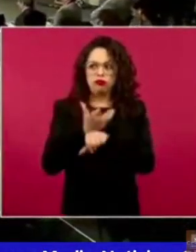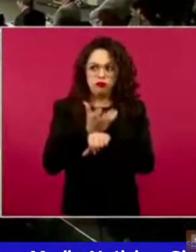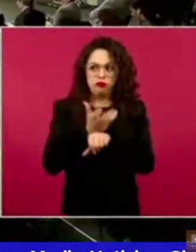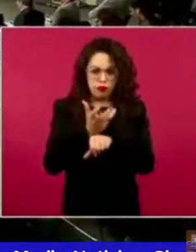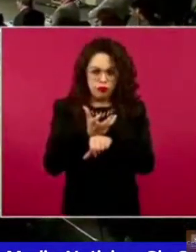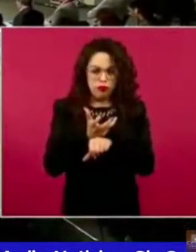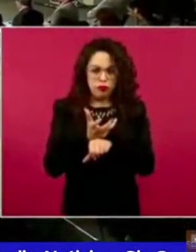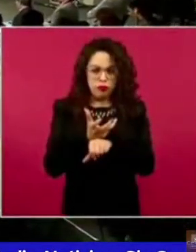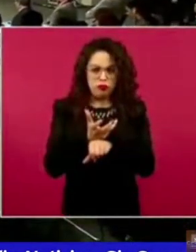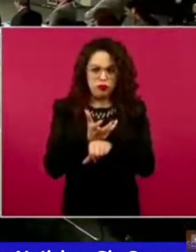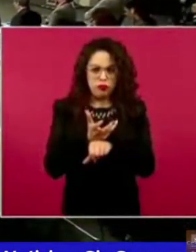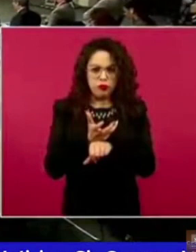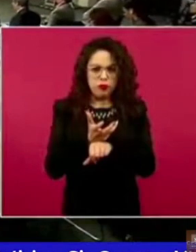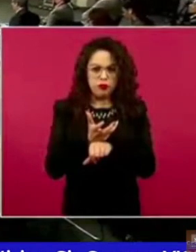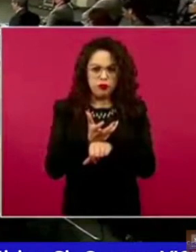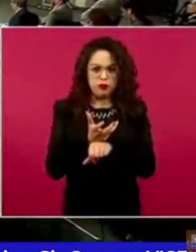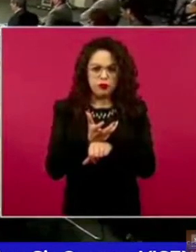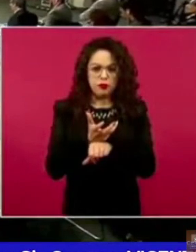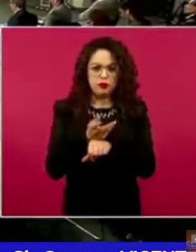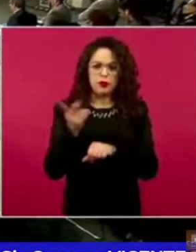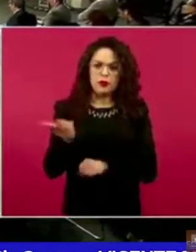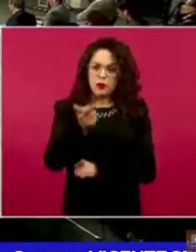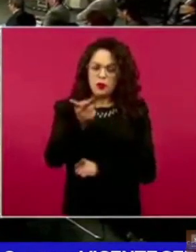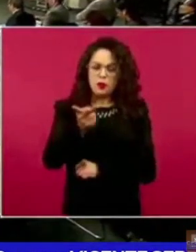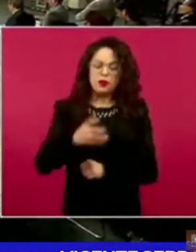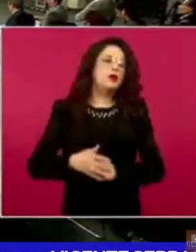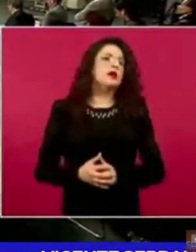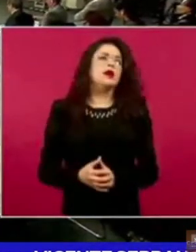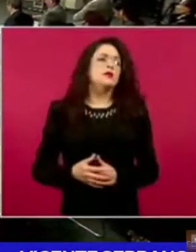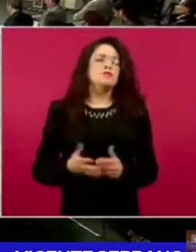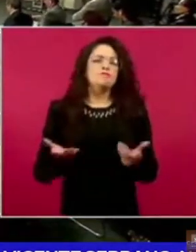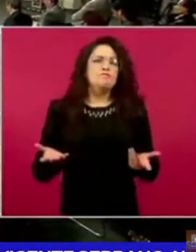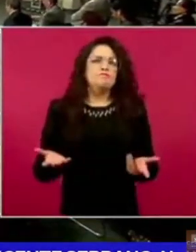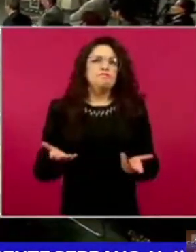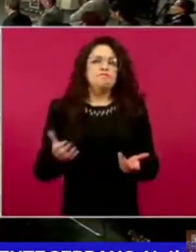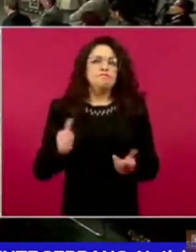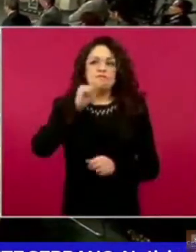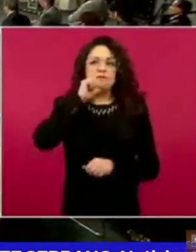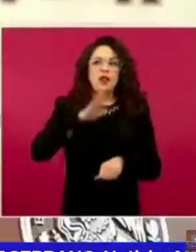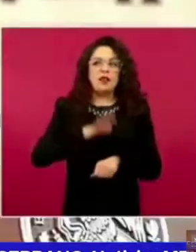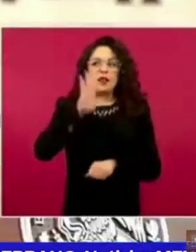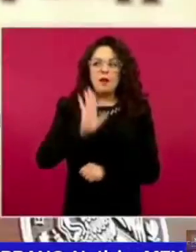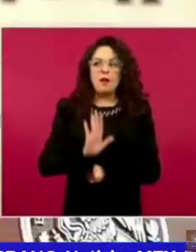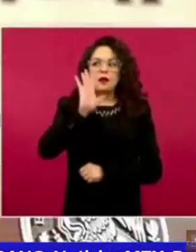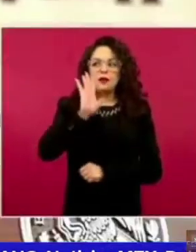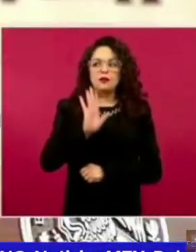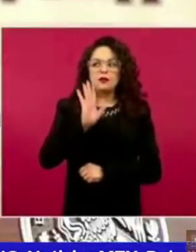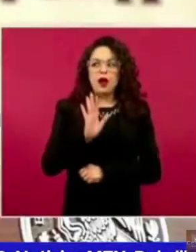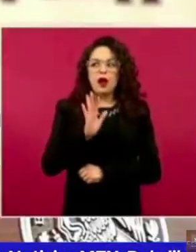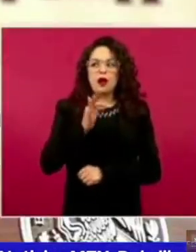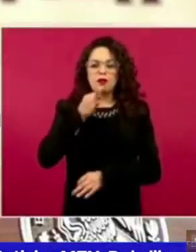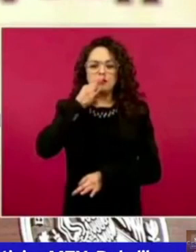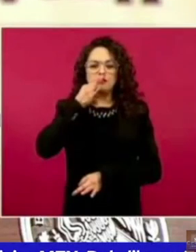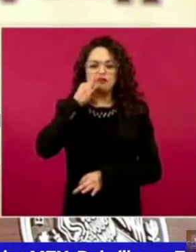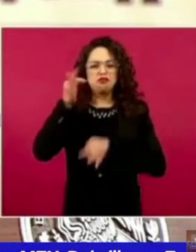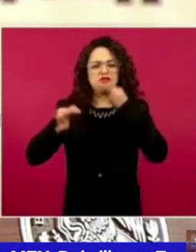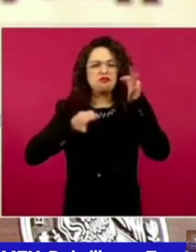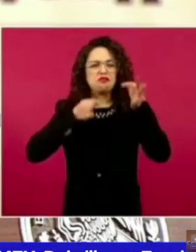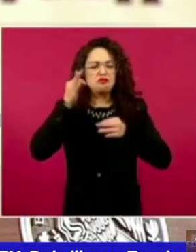es más que nada propaganda, porque el día 27 de febrero